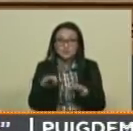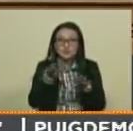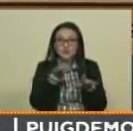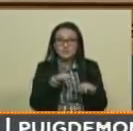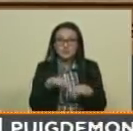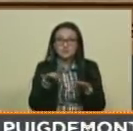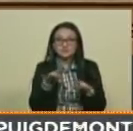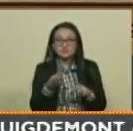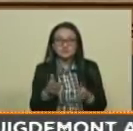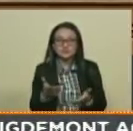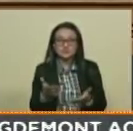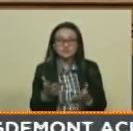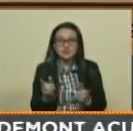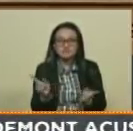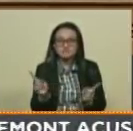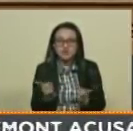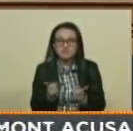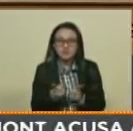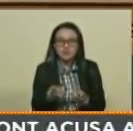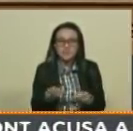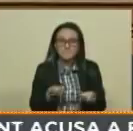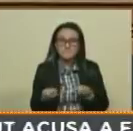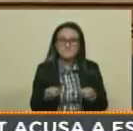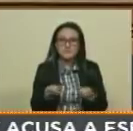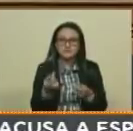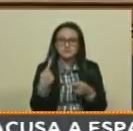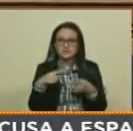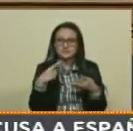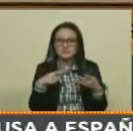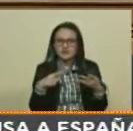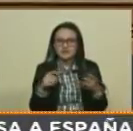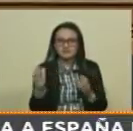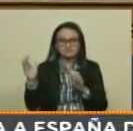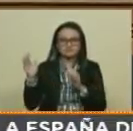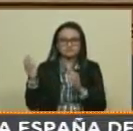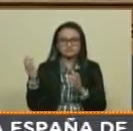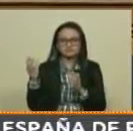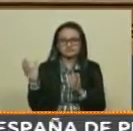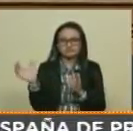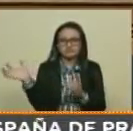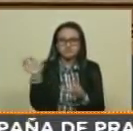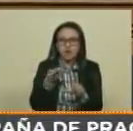implicó importantes reducciones en los precios de los distintos cargamentos de crudo.